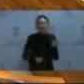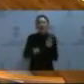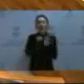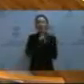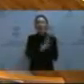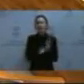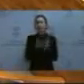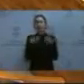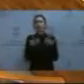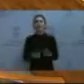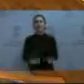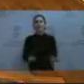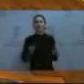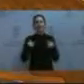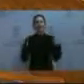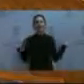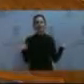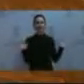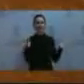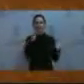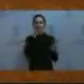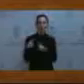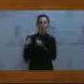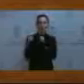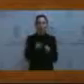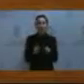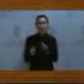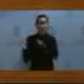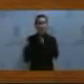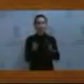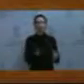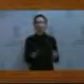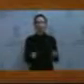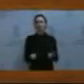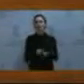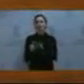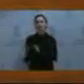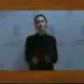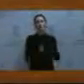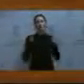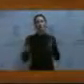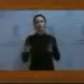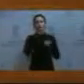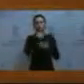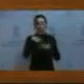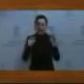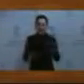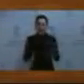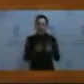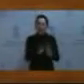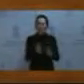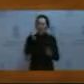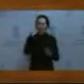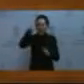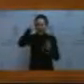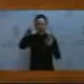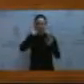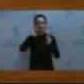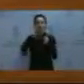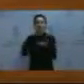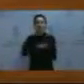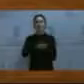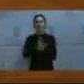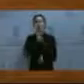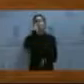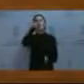este texto, pues esto no va a ser objeto, no es objeto de la fase en la que nos encontramos. Pero sí tiene sentido que hablemos sobre el fondo